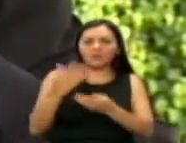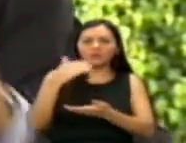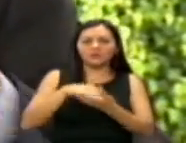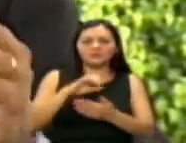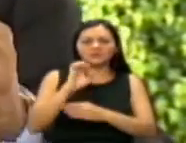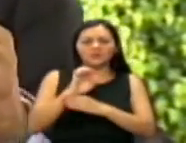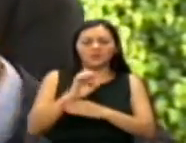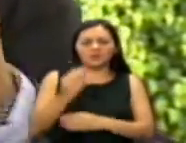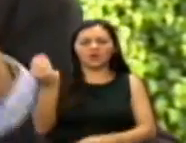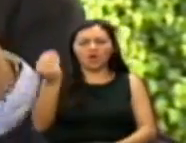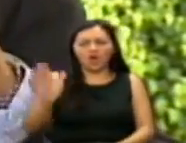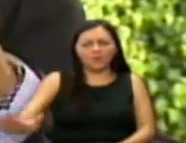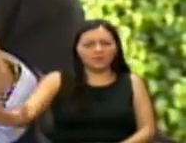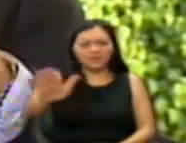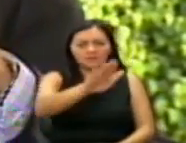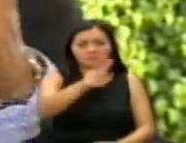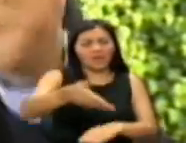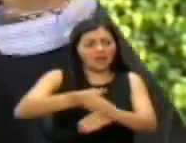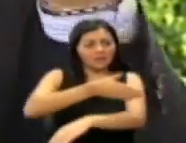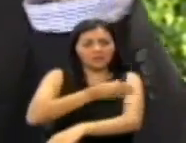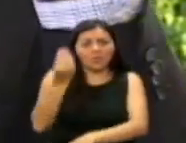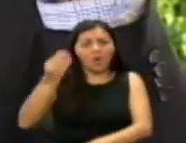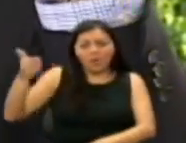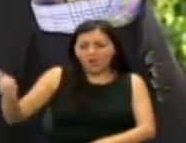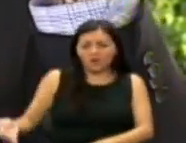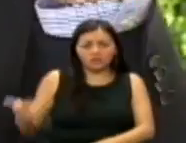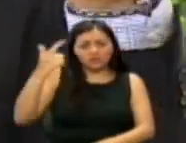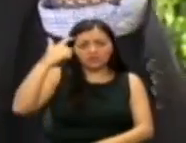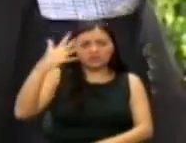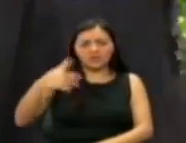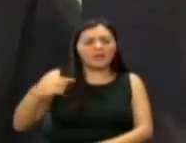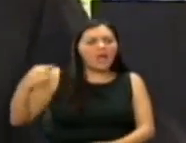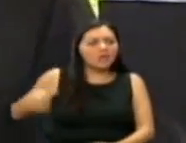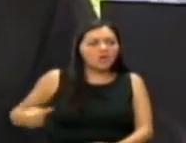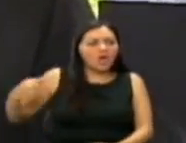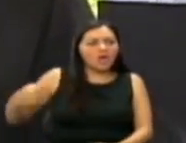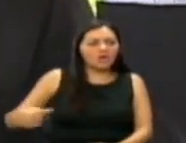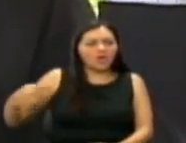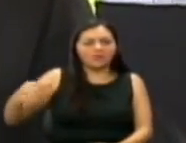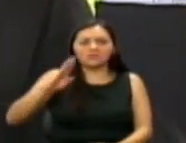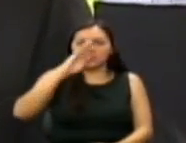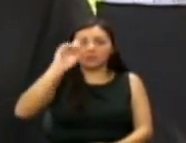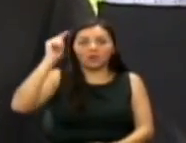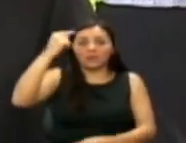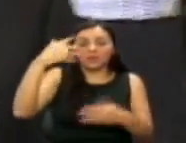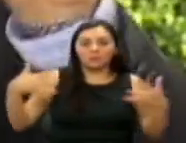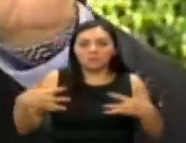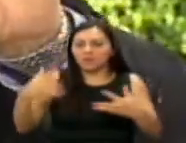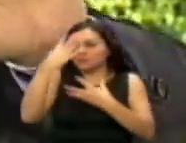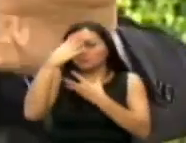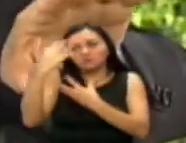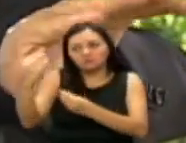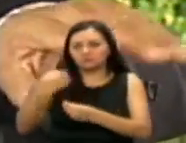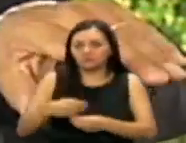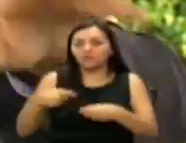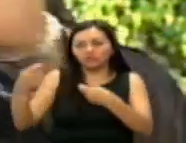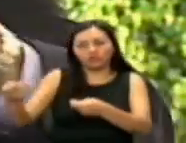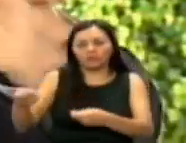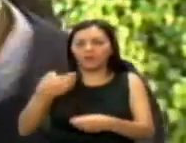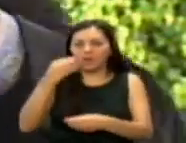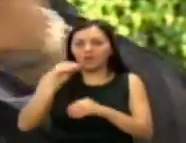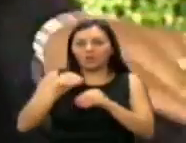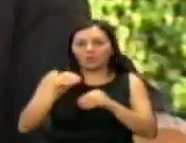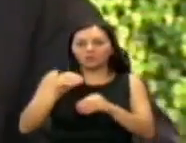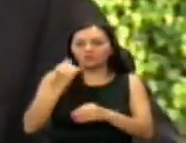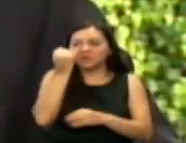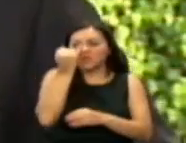país. Jóvenes, ustedes no vivieron esa época. Esto era todos los años antes, y los gobiernos se sometían por el miedo. Ah, no, no, démosle nomás la educación bilingüe a